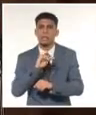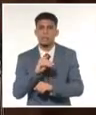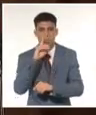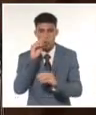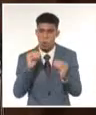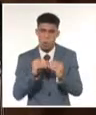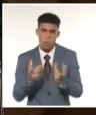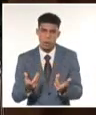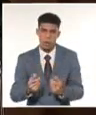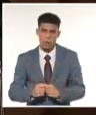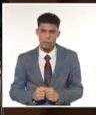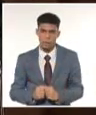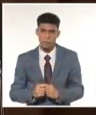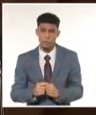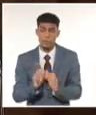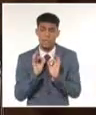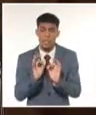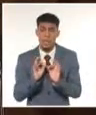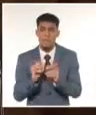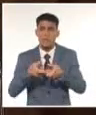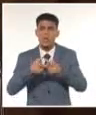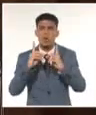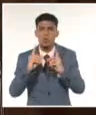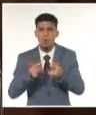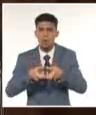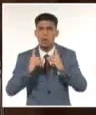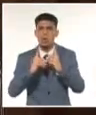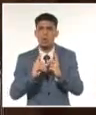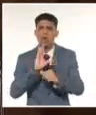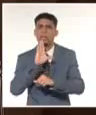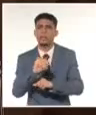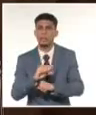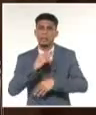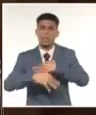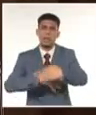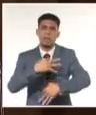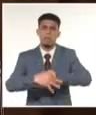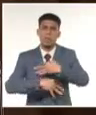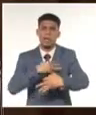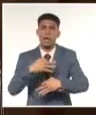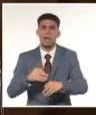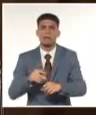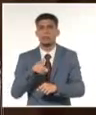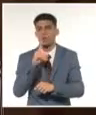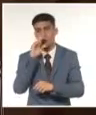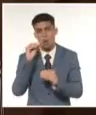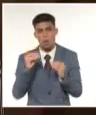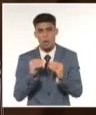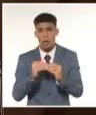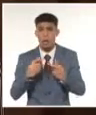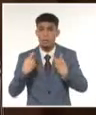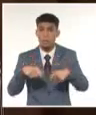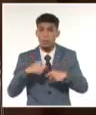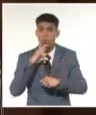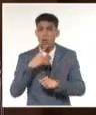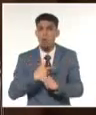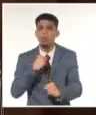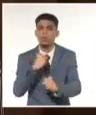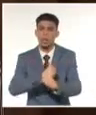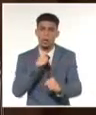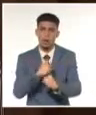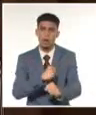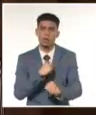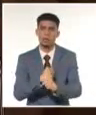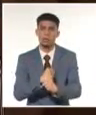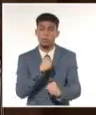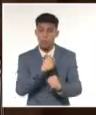ni necesitamos en estos momentos tan difíciles. Es una filosofía de combate y de trabajo. El